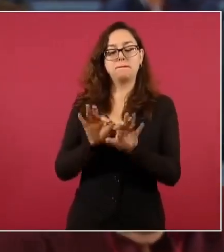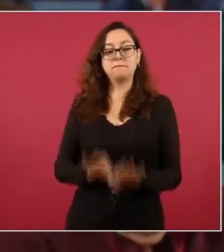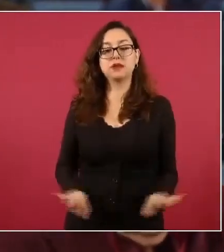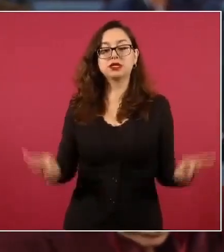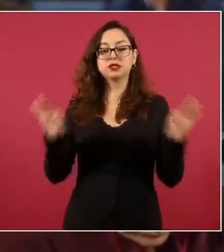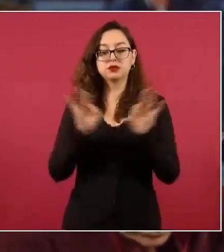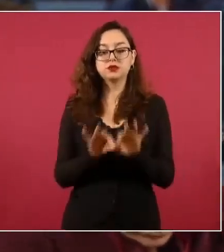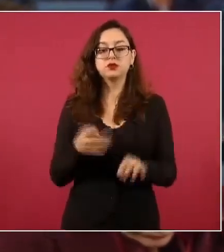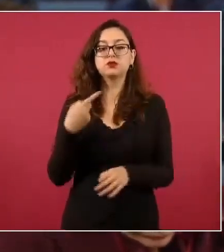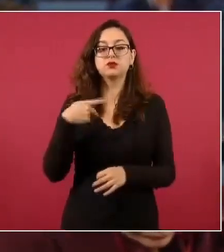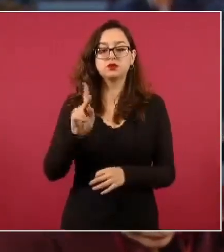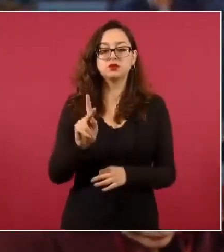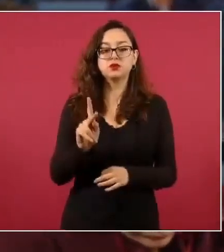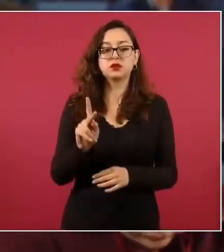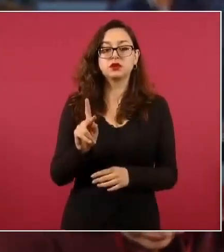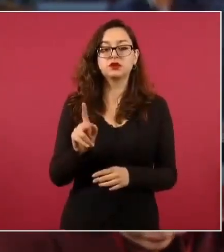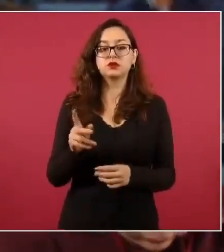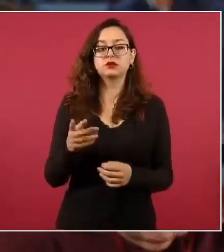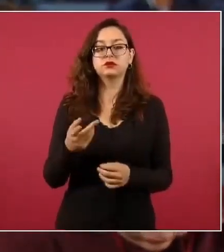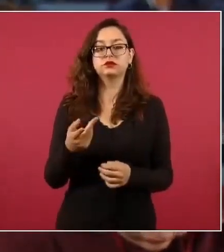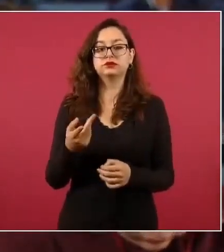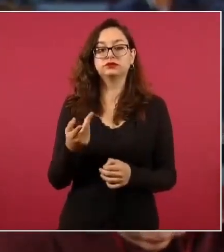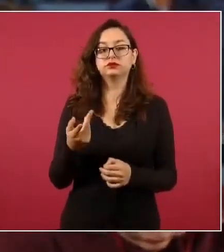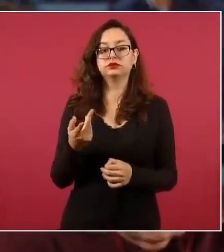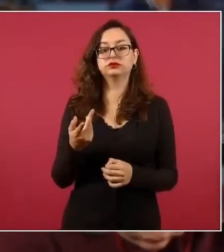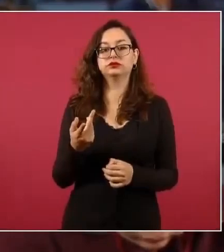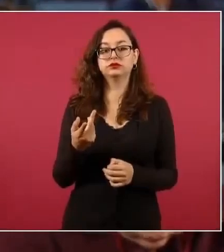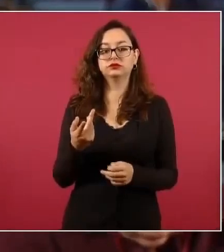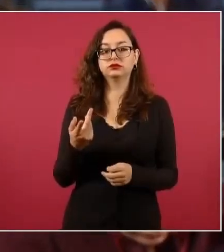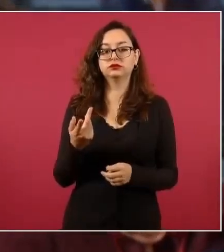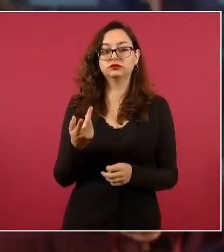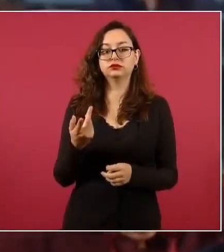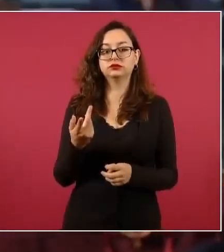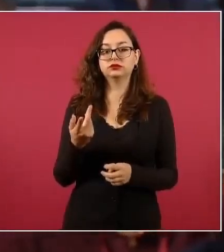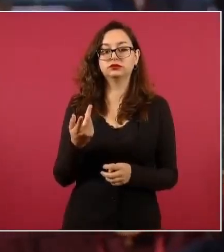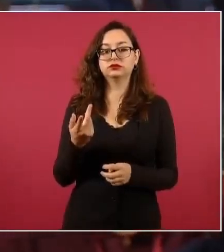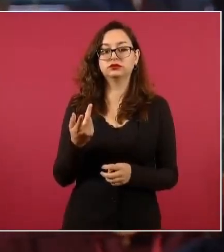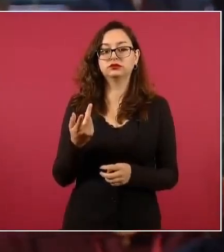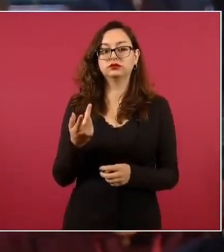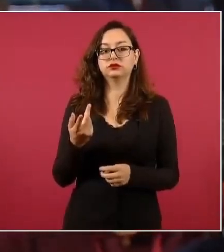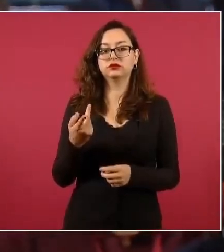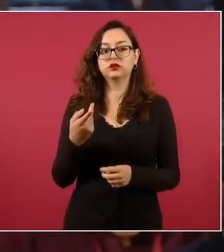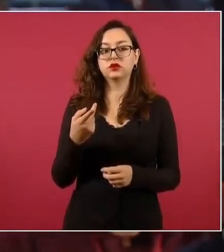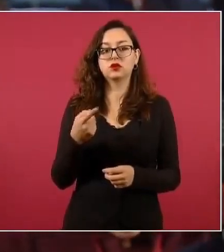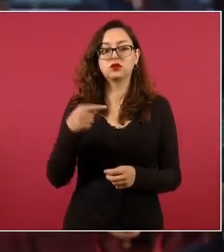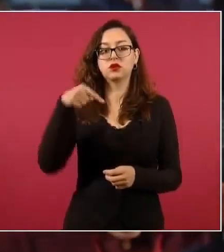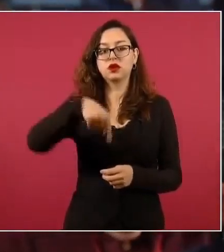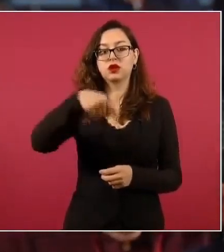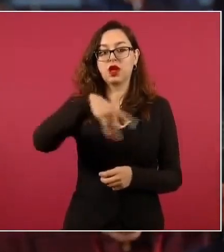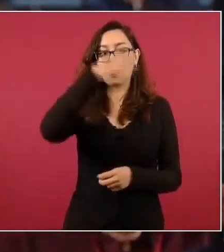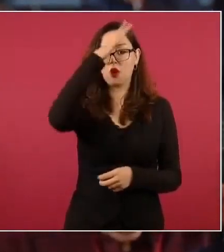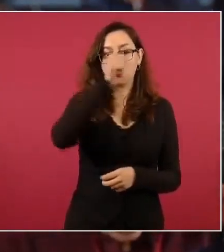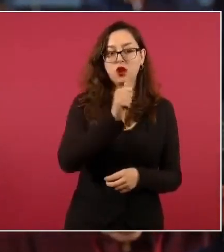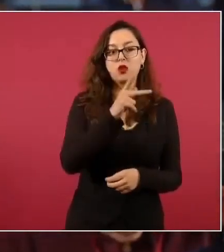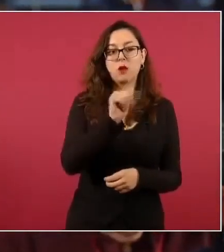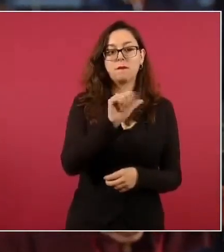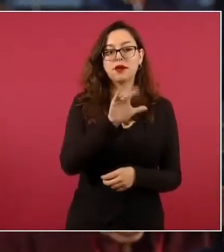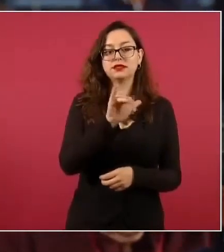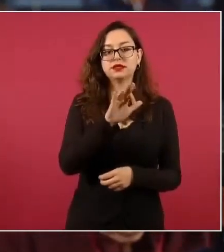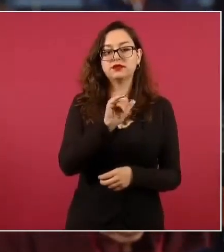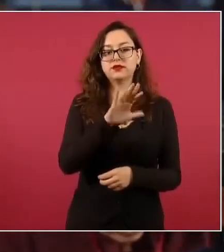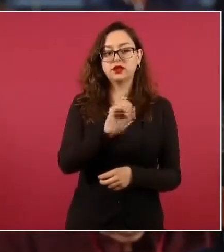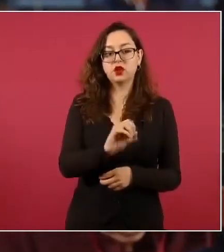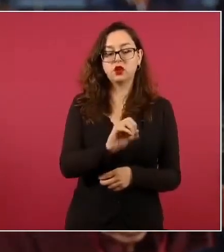significativos. Pero son 4 días antes de que se lleve a cabo aquí la Alianza del Pacífico, que van a estar